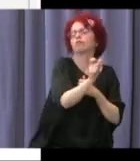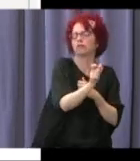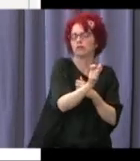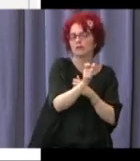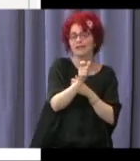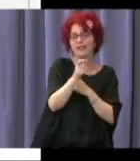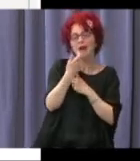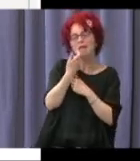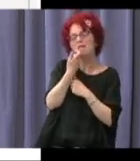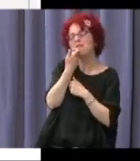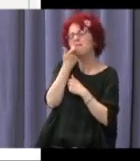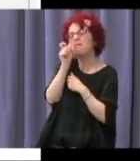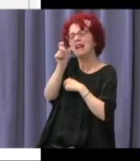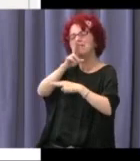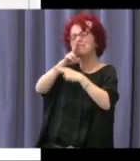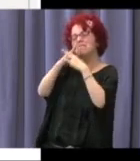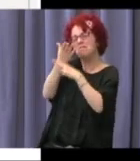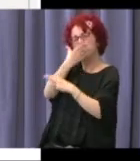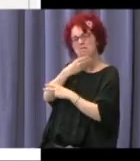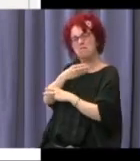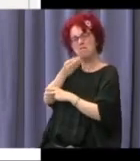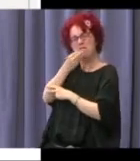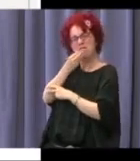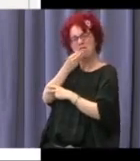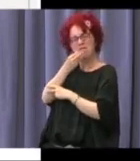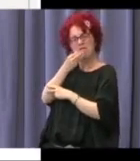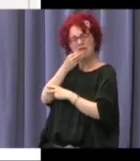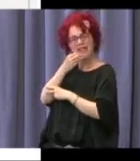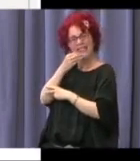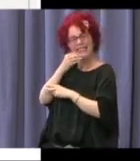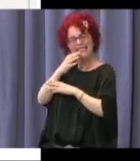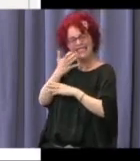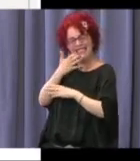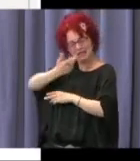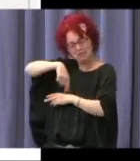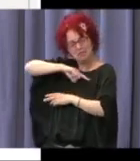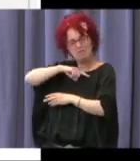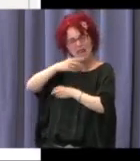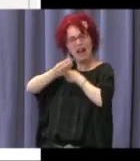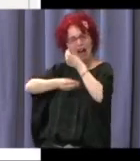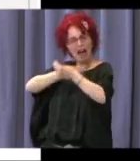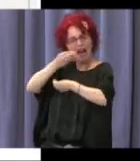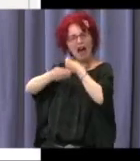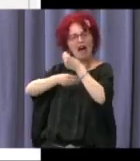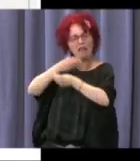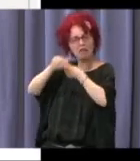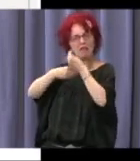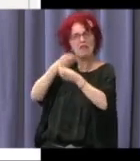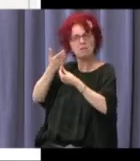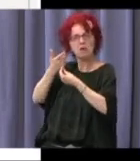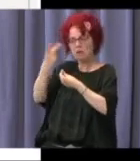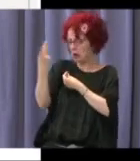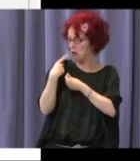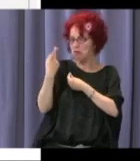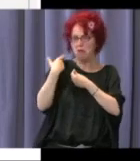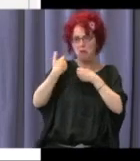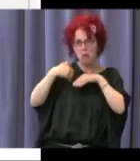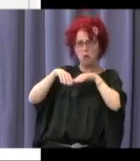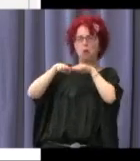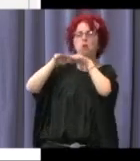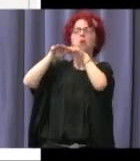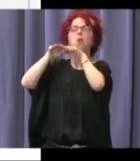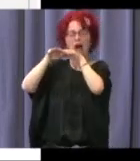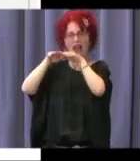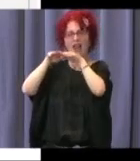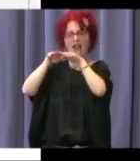piropo es un piropo y es un halago cuando se hace en una situación de igualdad. Y eso hay que explicarlo en clase y lo tienen que